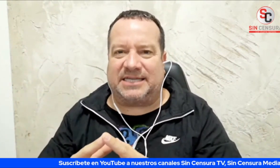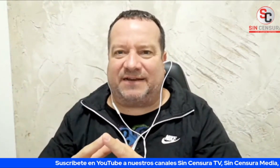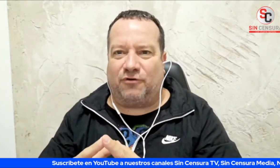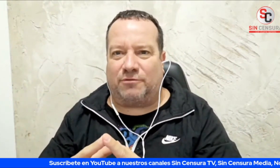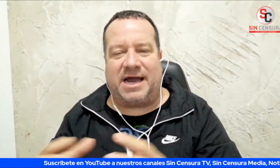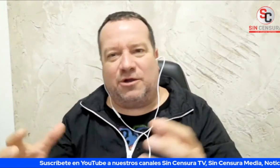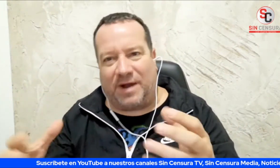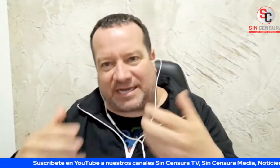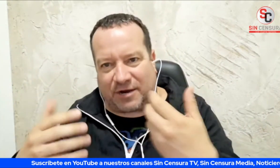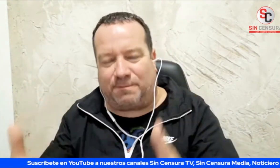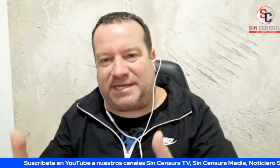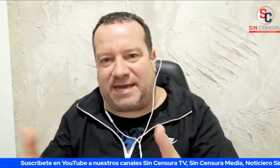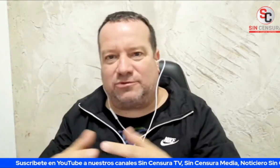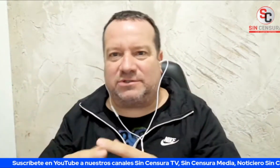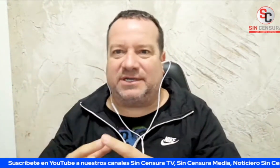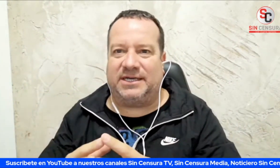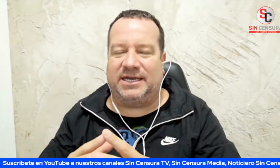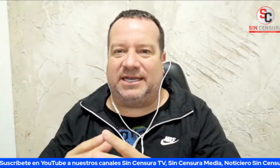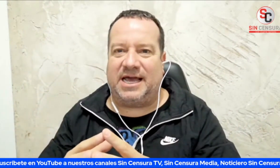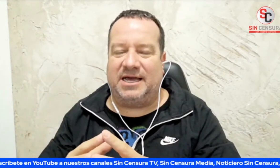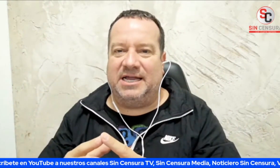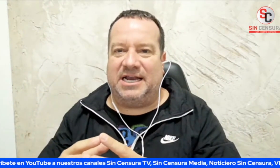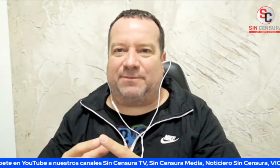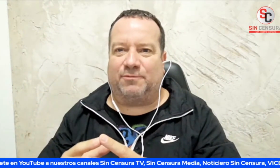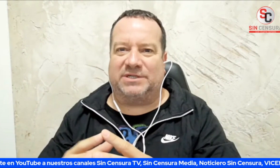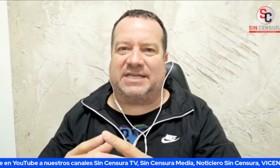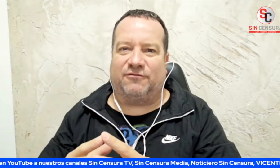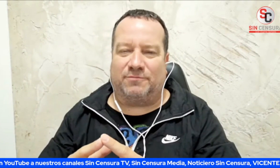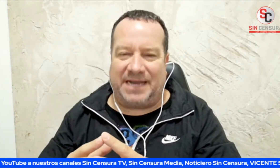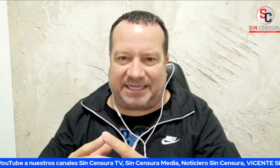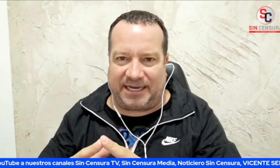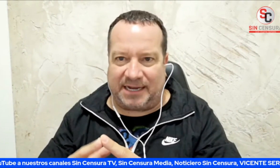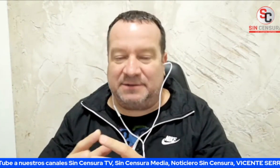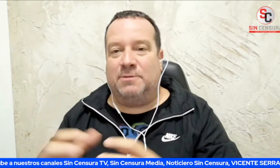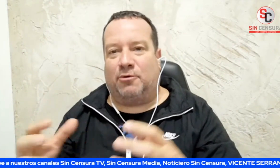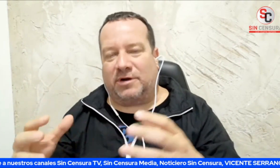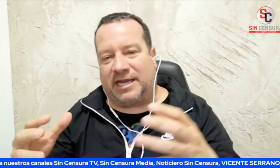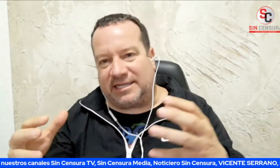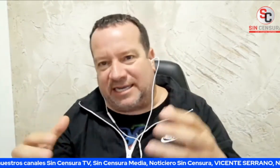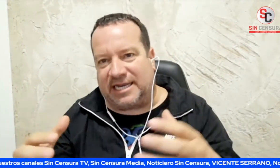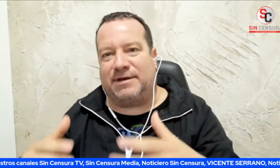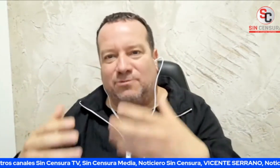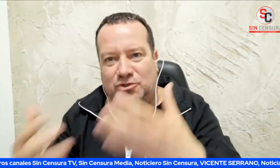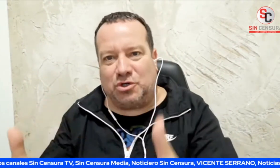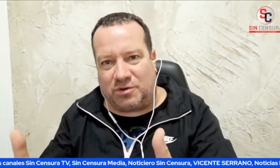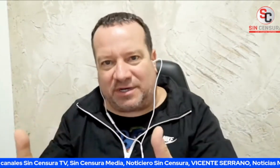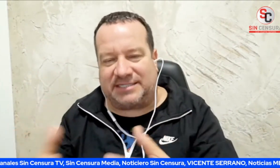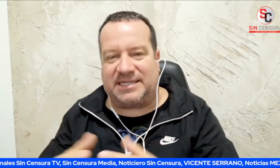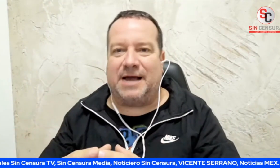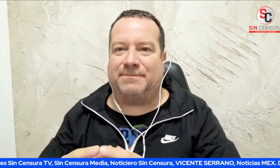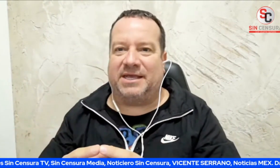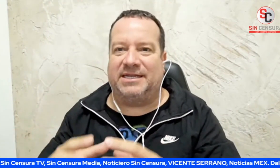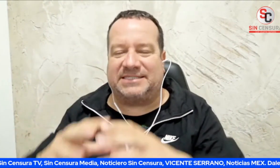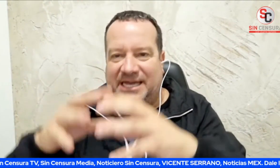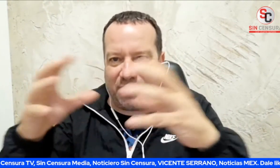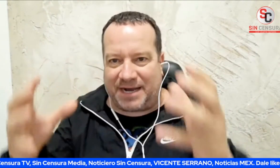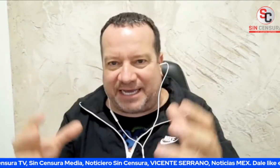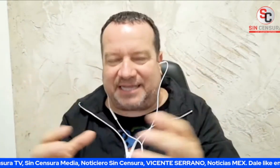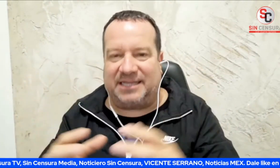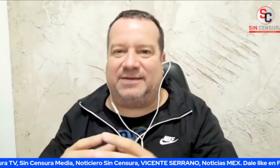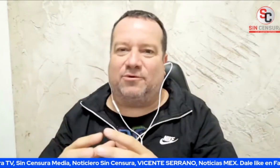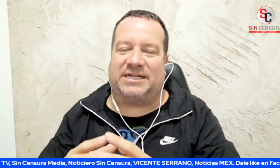esta reforma, al igual que acompañamos la propuesta de reforma eléctrica, porque tiene que ver mucho en esta